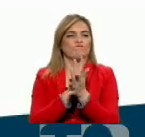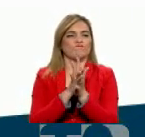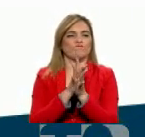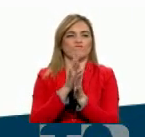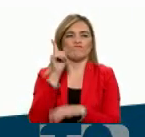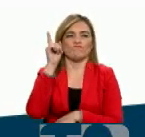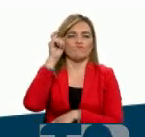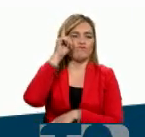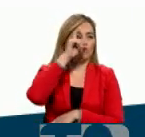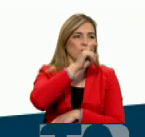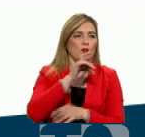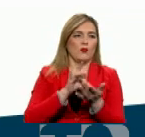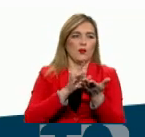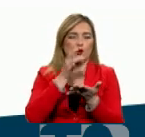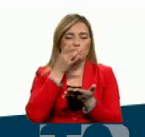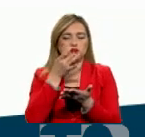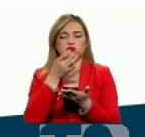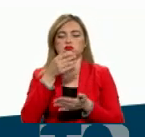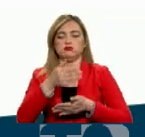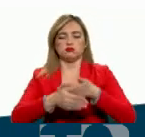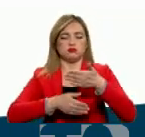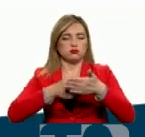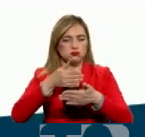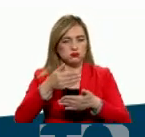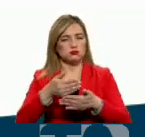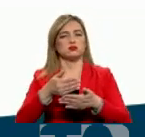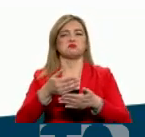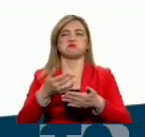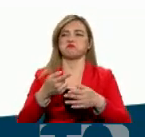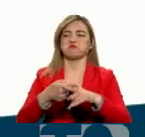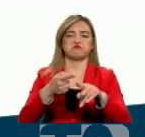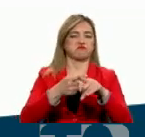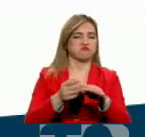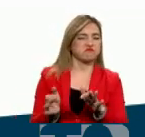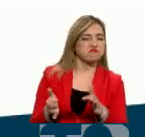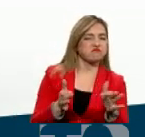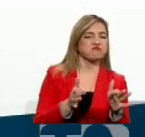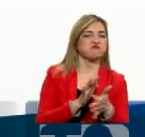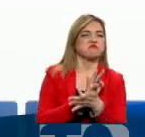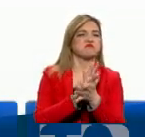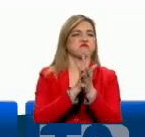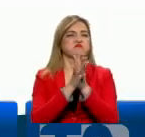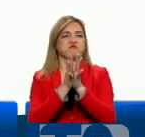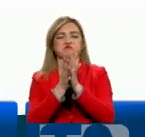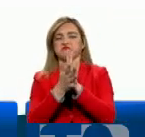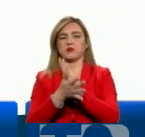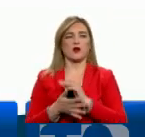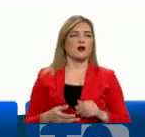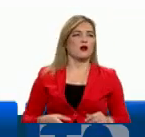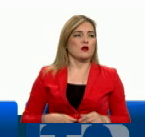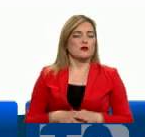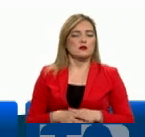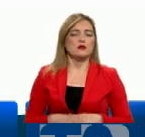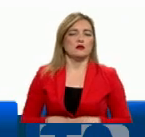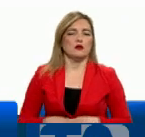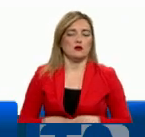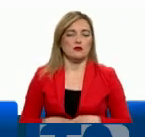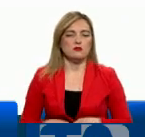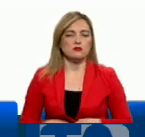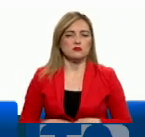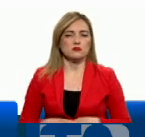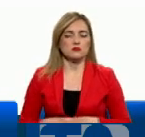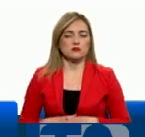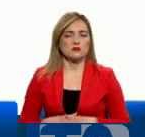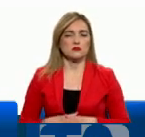en relación a los insumos es una situación crítica. No hay fármacos indispensables para